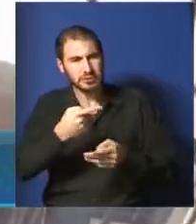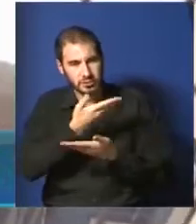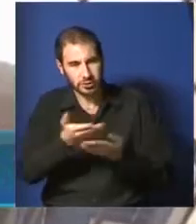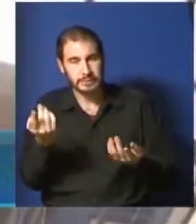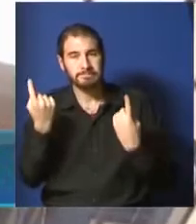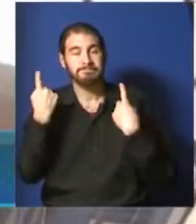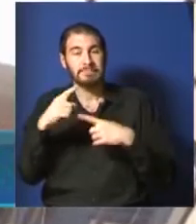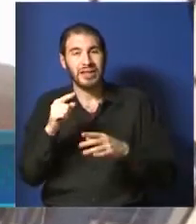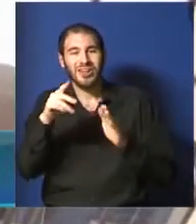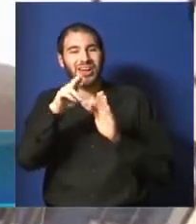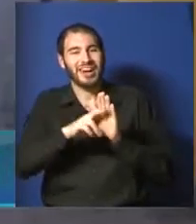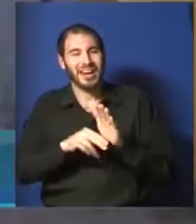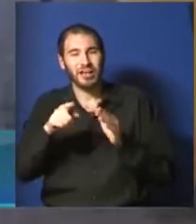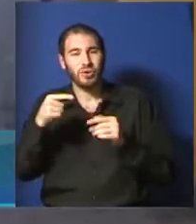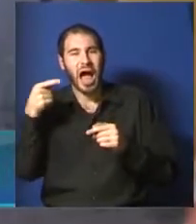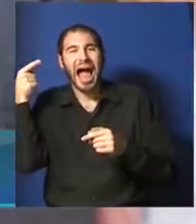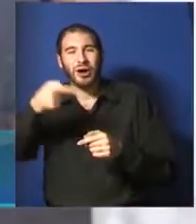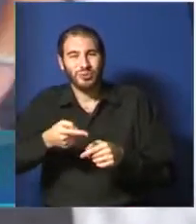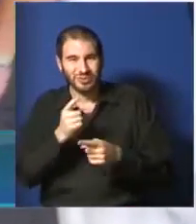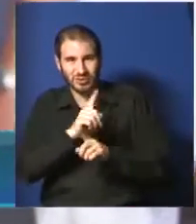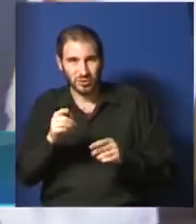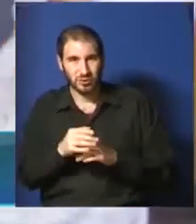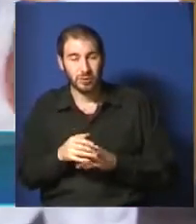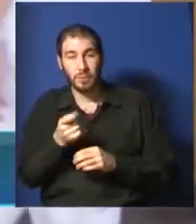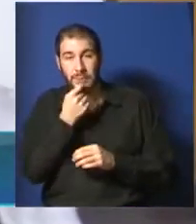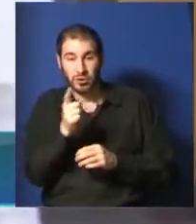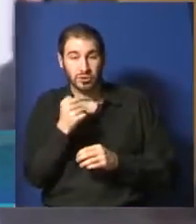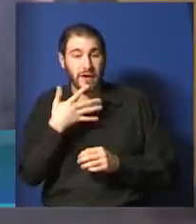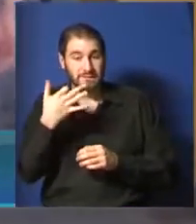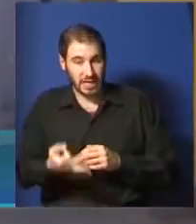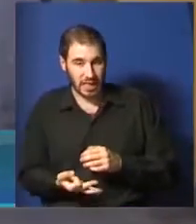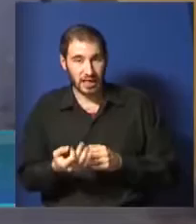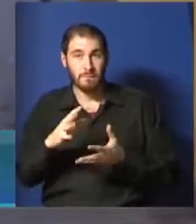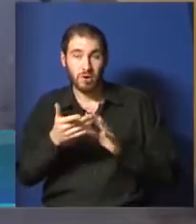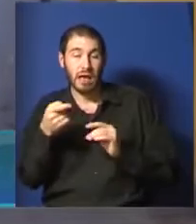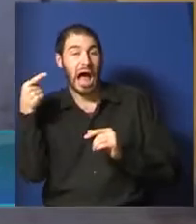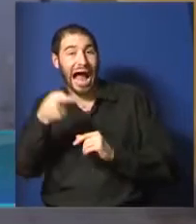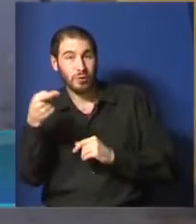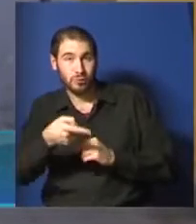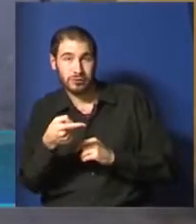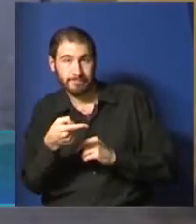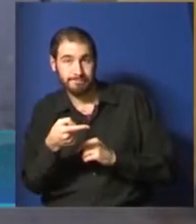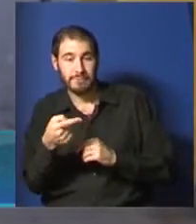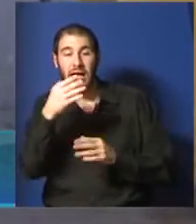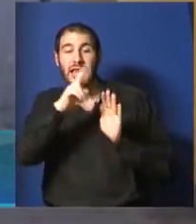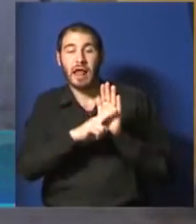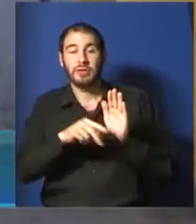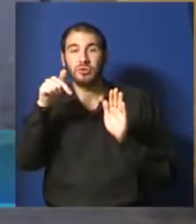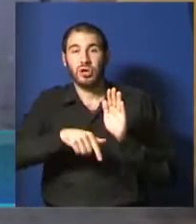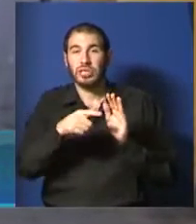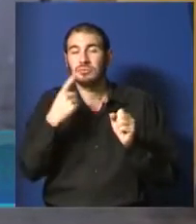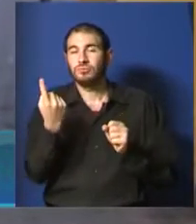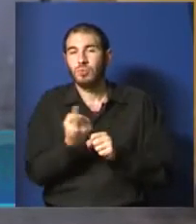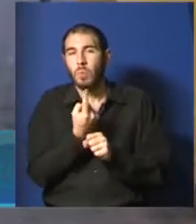no puede ser la regla en un sistema acusatorio. Si nosotros creemos realmente en un sistema acusatorio, tenemos que darnos cuenta que la regla no puede